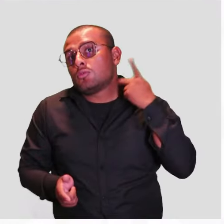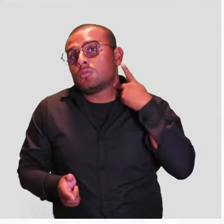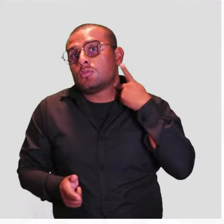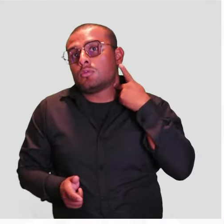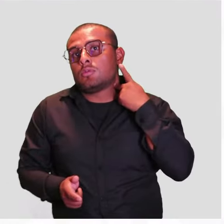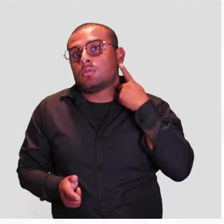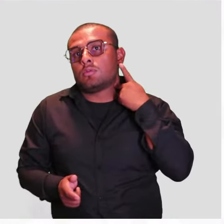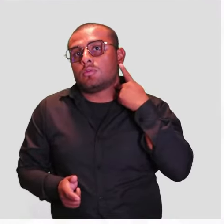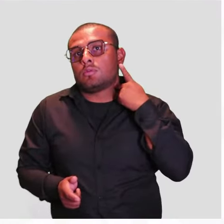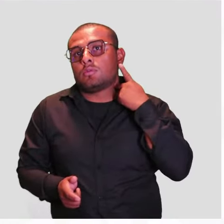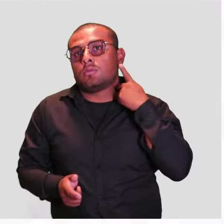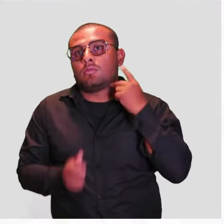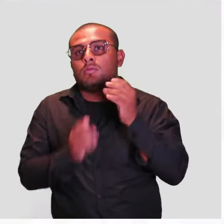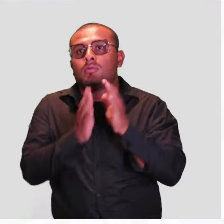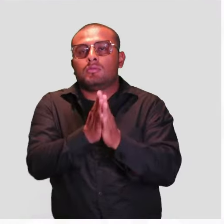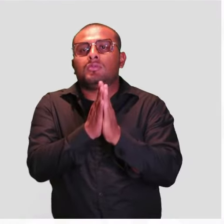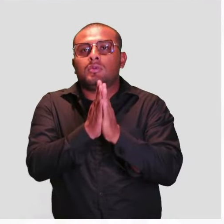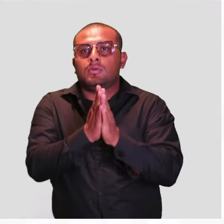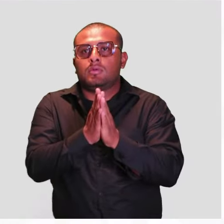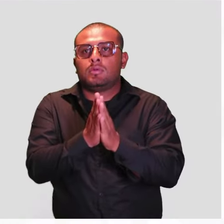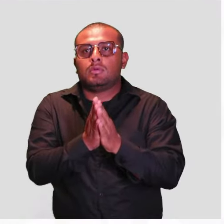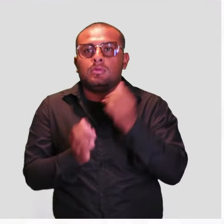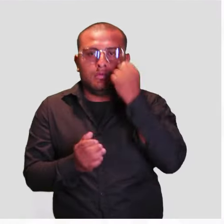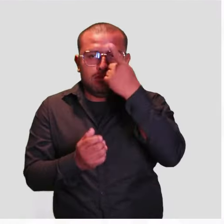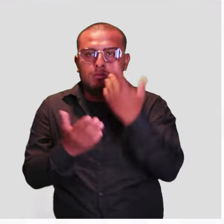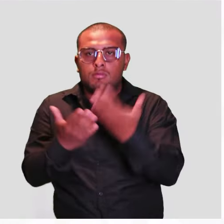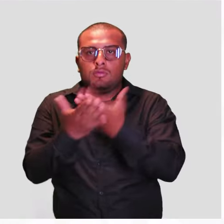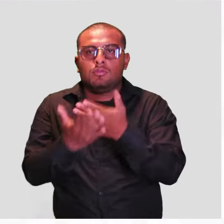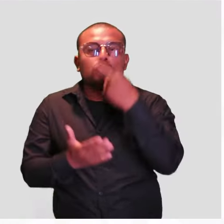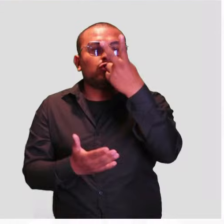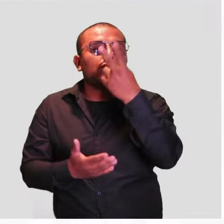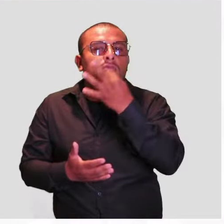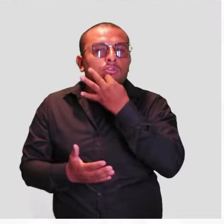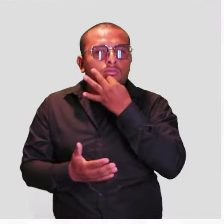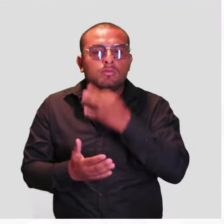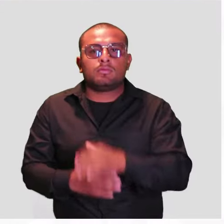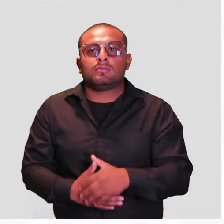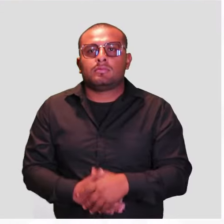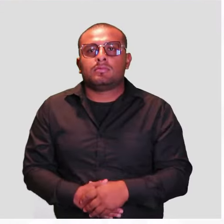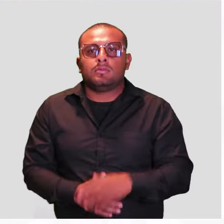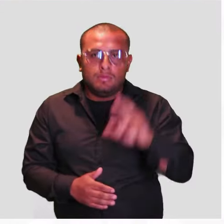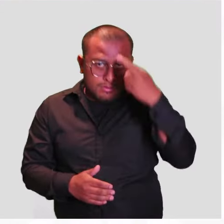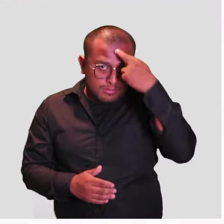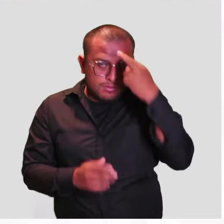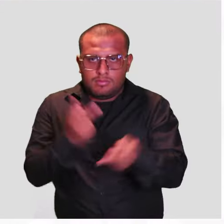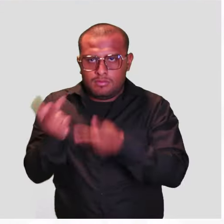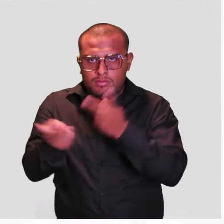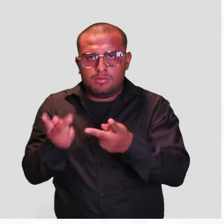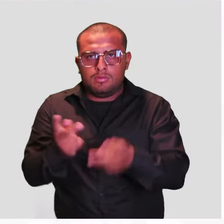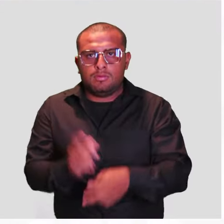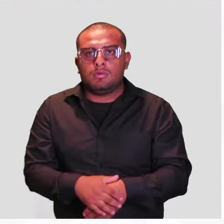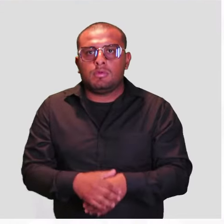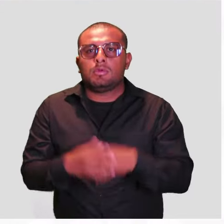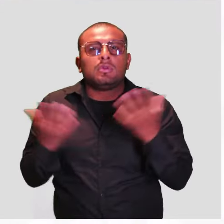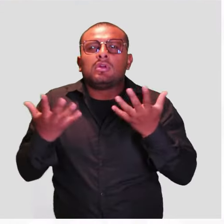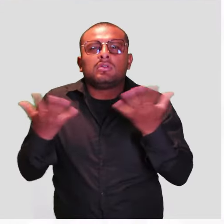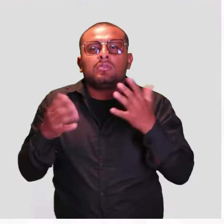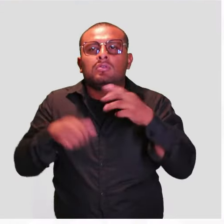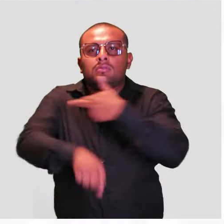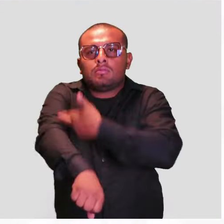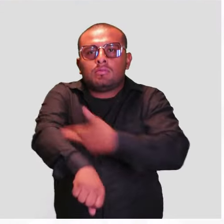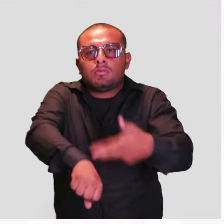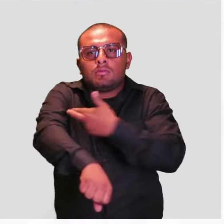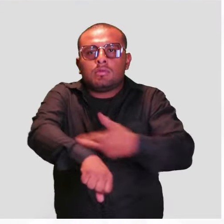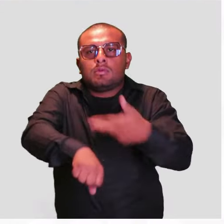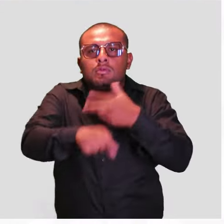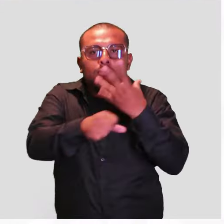para responder al cuestionamiento. ¿Qué propuestas o estrategias tiene para atender las necesidades o solucionar los problemas del municipio de San